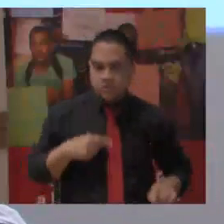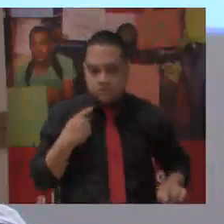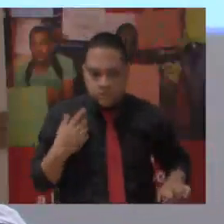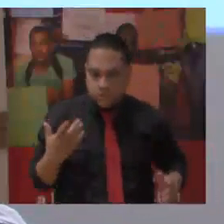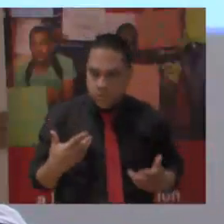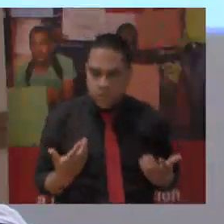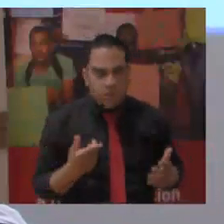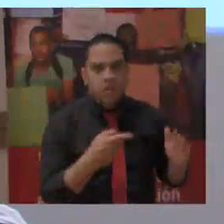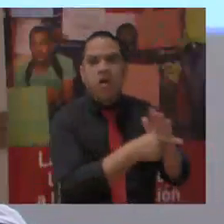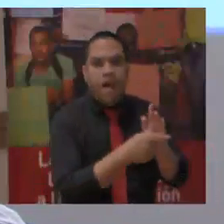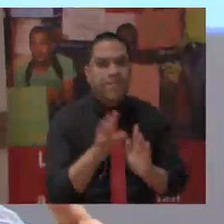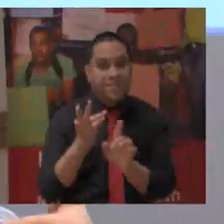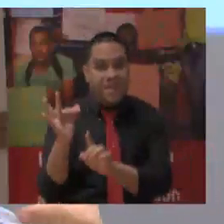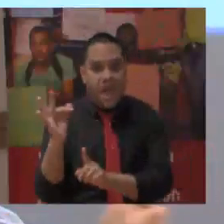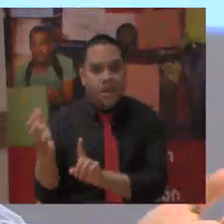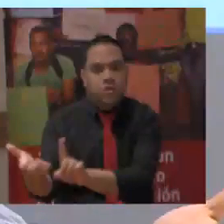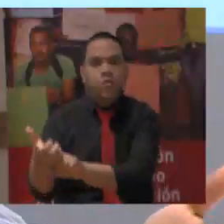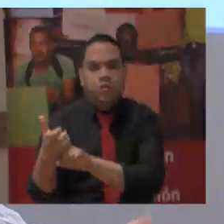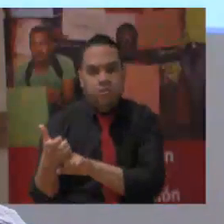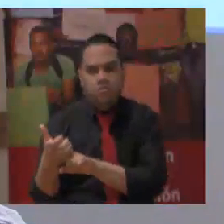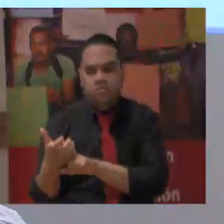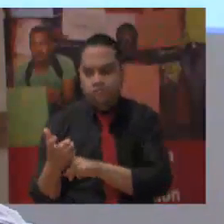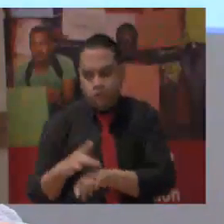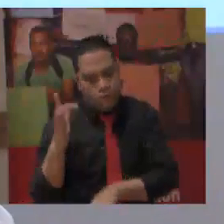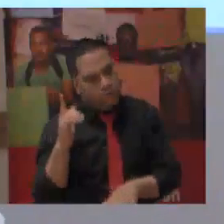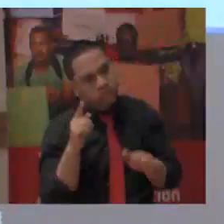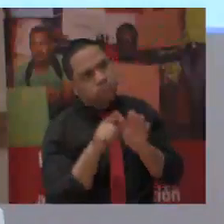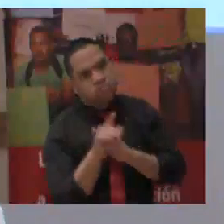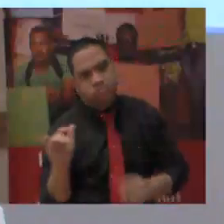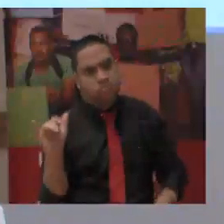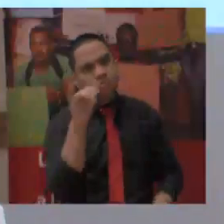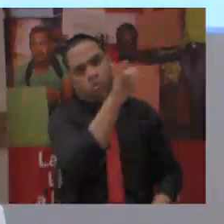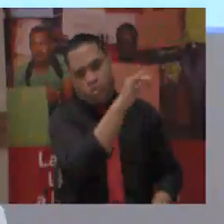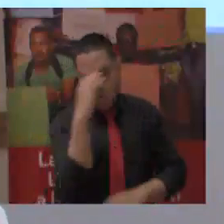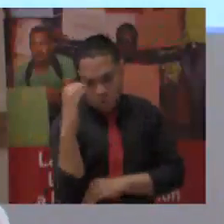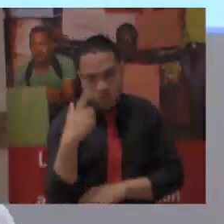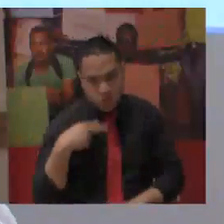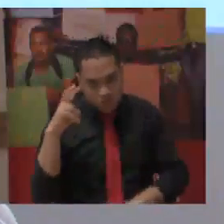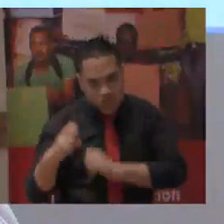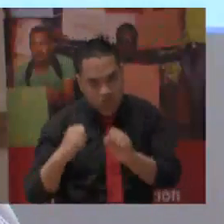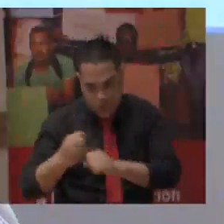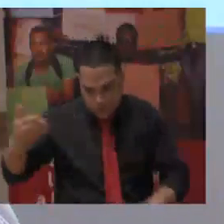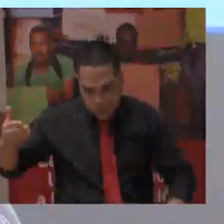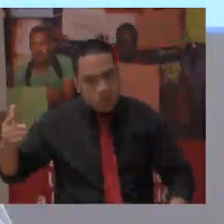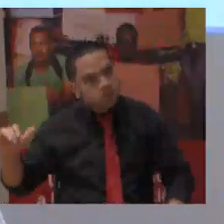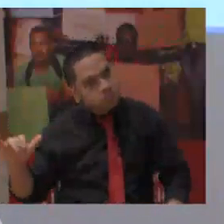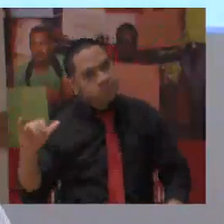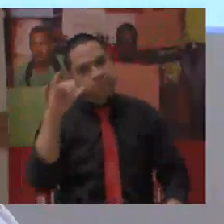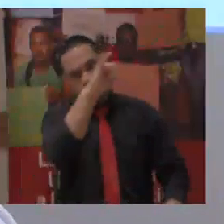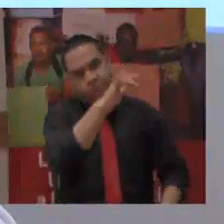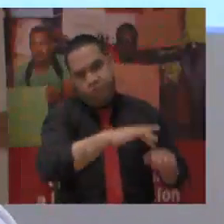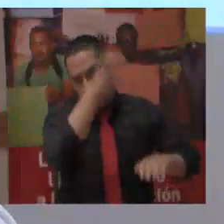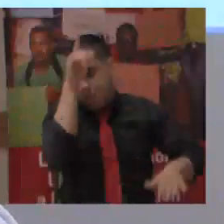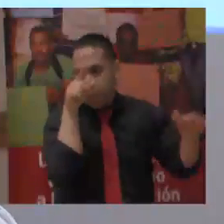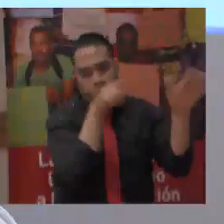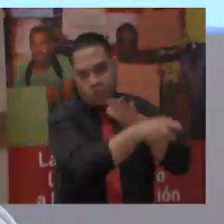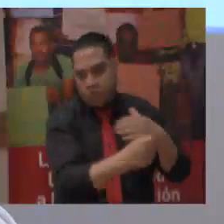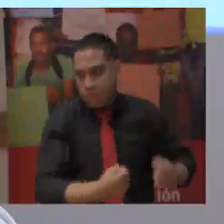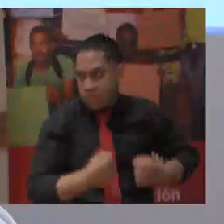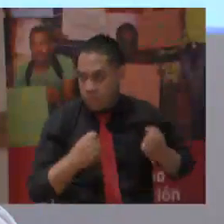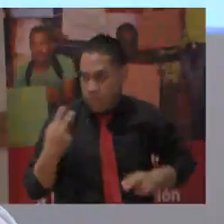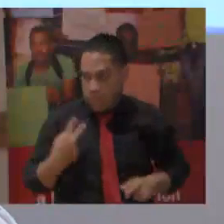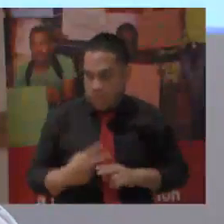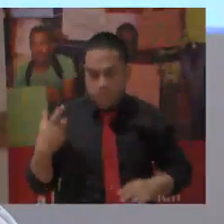mi tía y me tuve que ir de Colombia a los 7 años. Yo cuando yo estaba